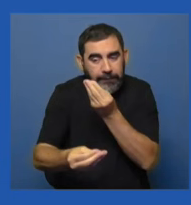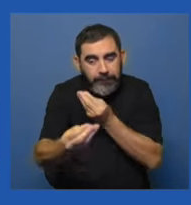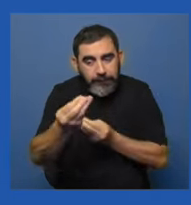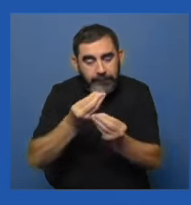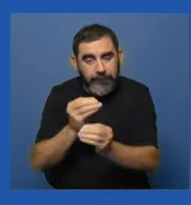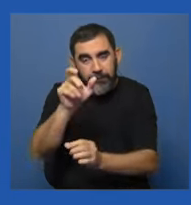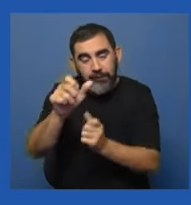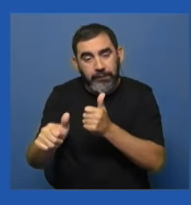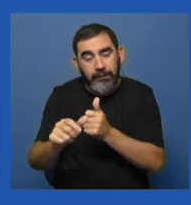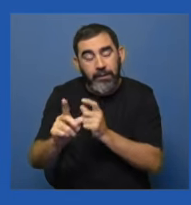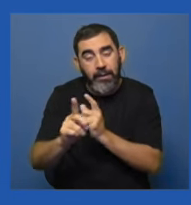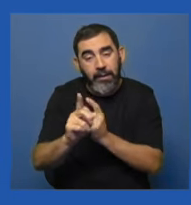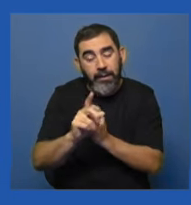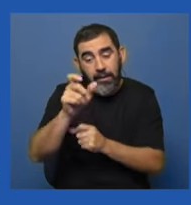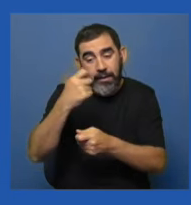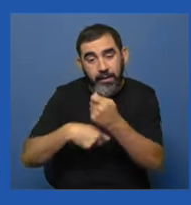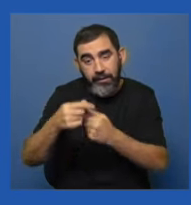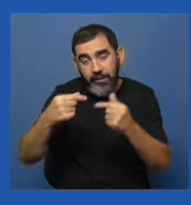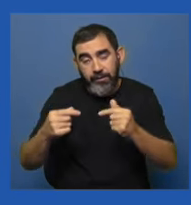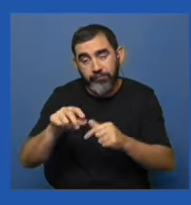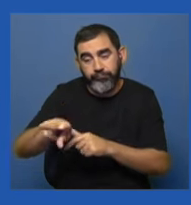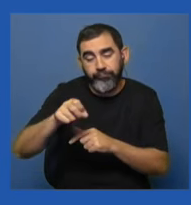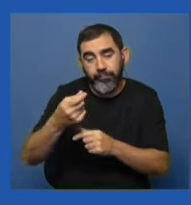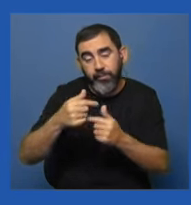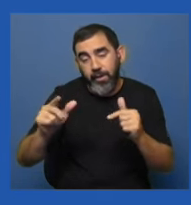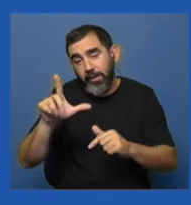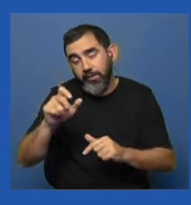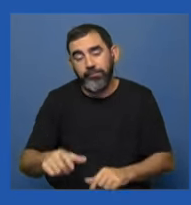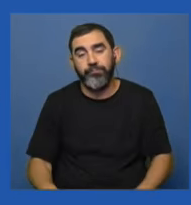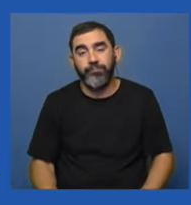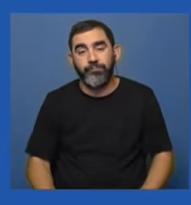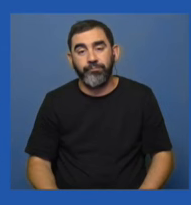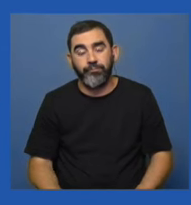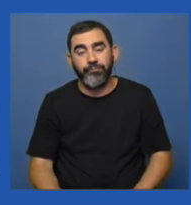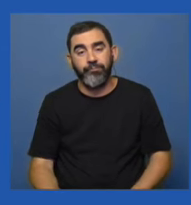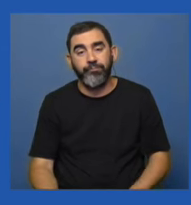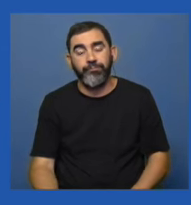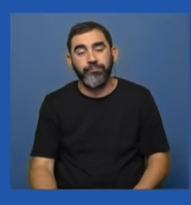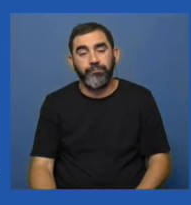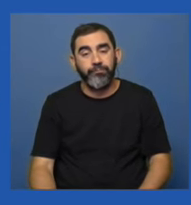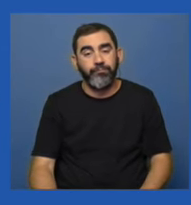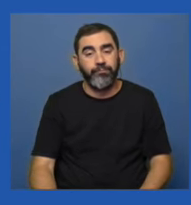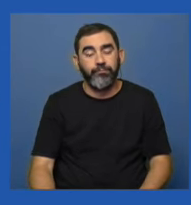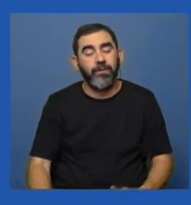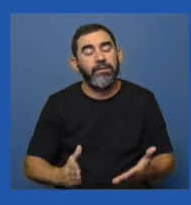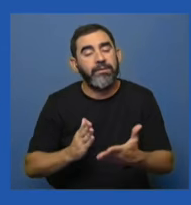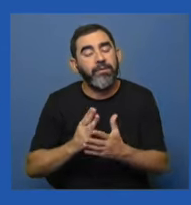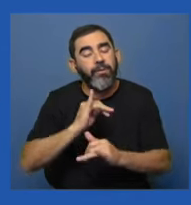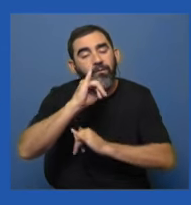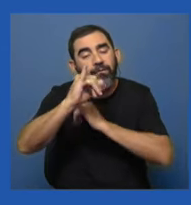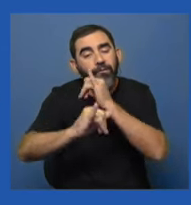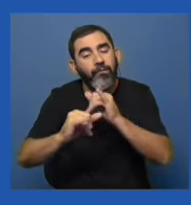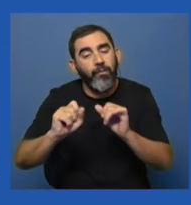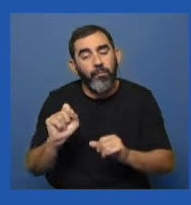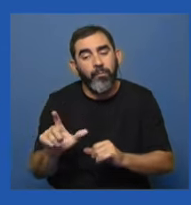de cliente y hacer operaciones válidas y apoderarse de de determinada cantidad de fondos de del cliente siempre es la información que es